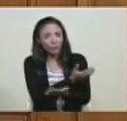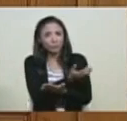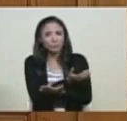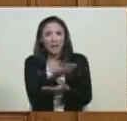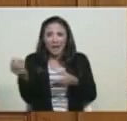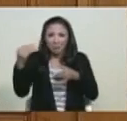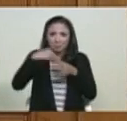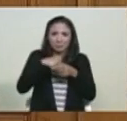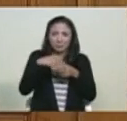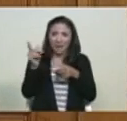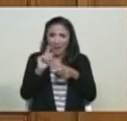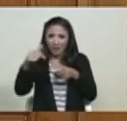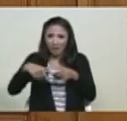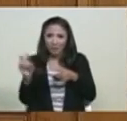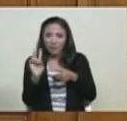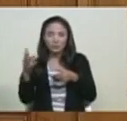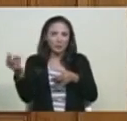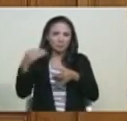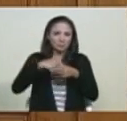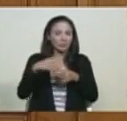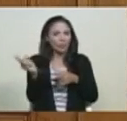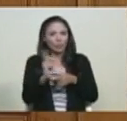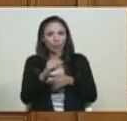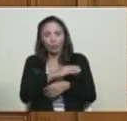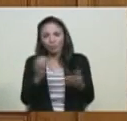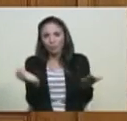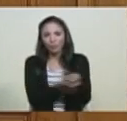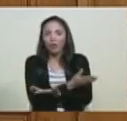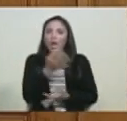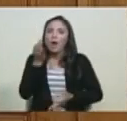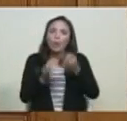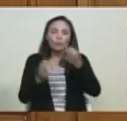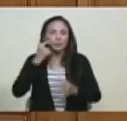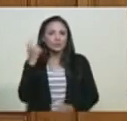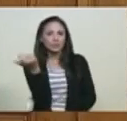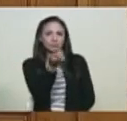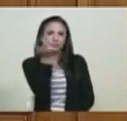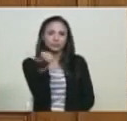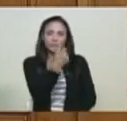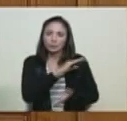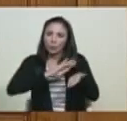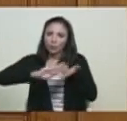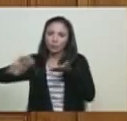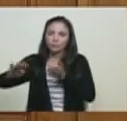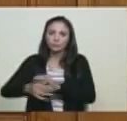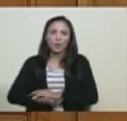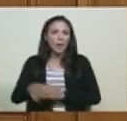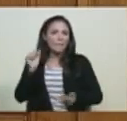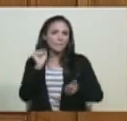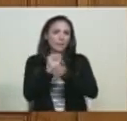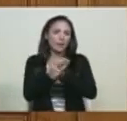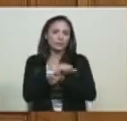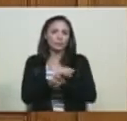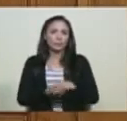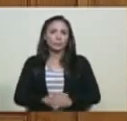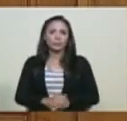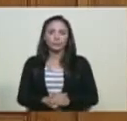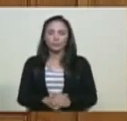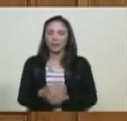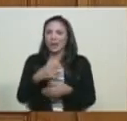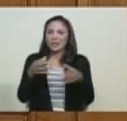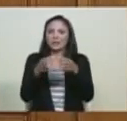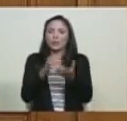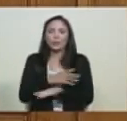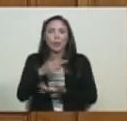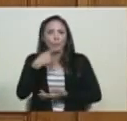no venga, no entre. Y con la justicia exterminemos lo que haya podido entrar en los requisitos del cuerpo nacional, del